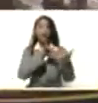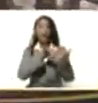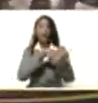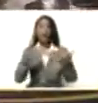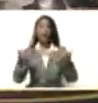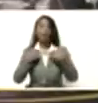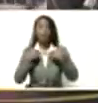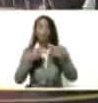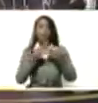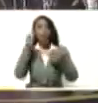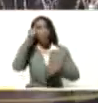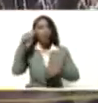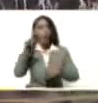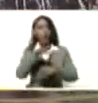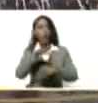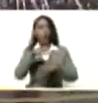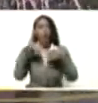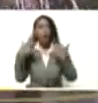todos